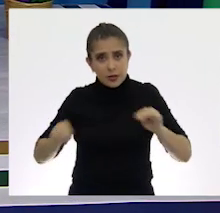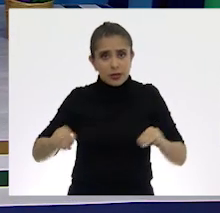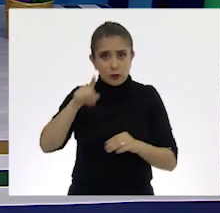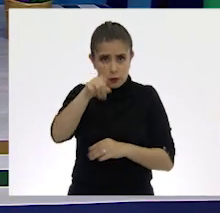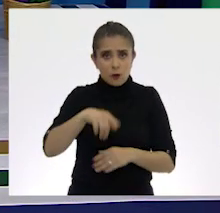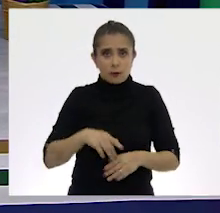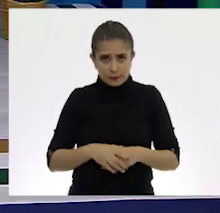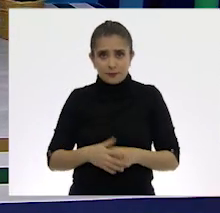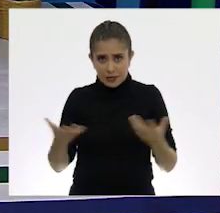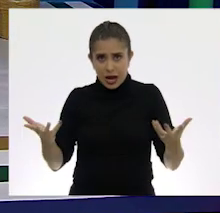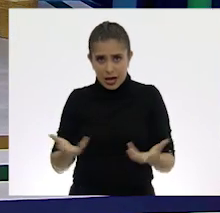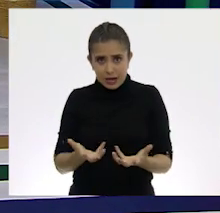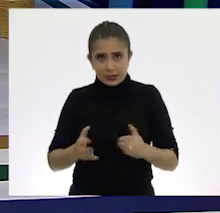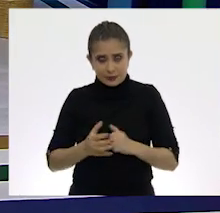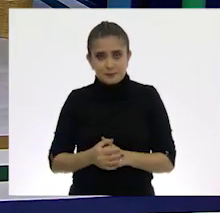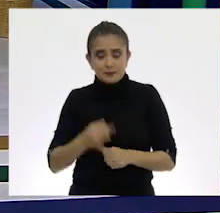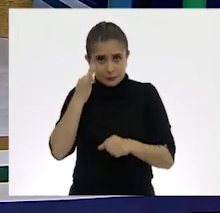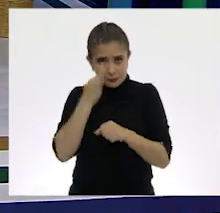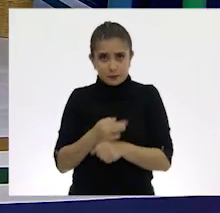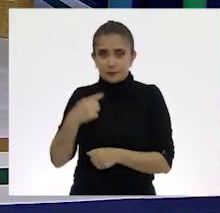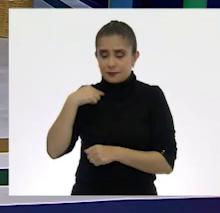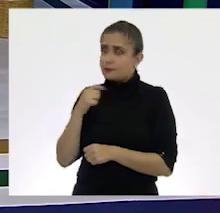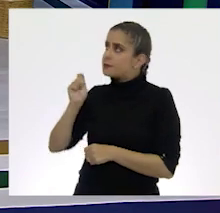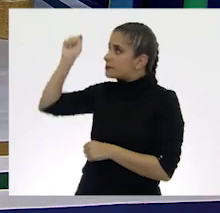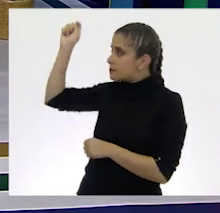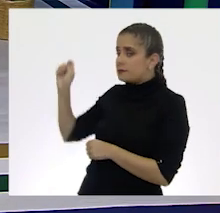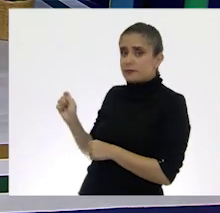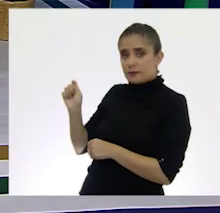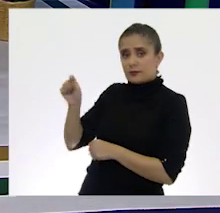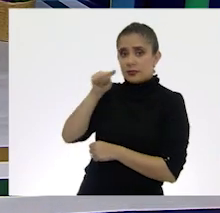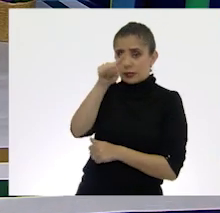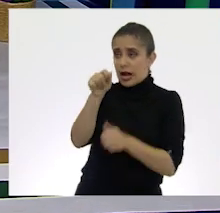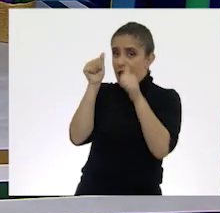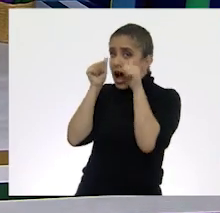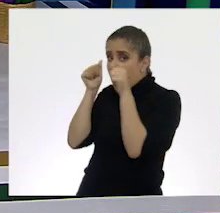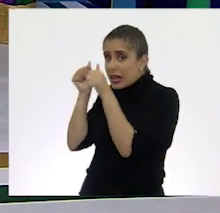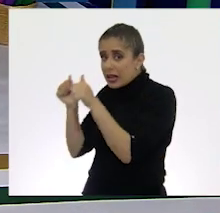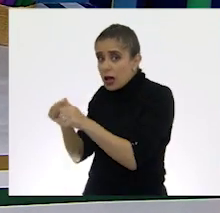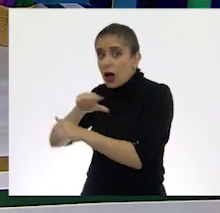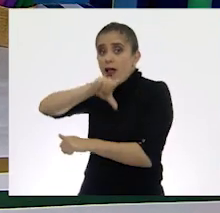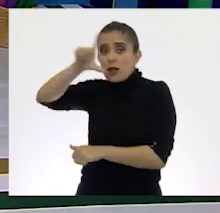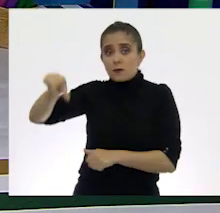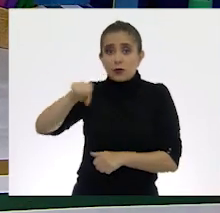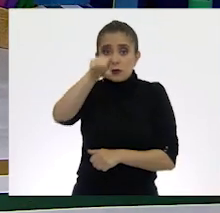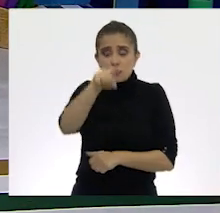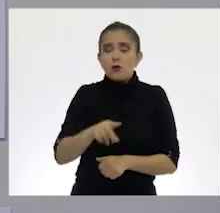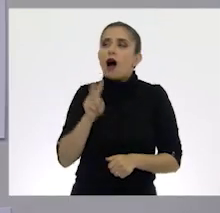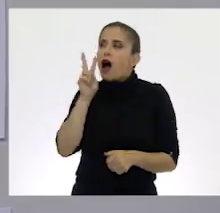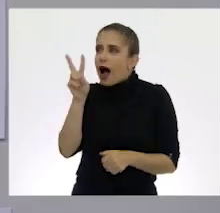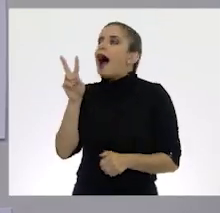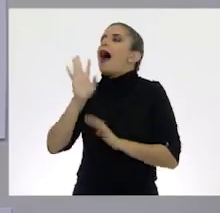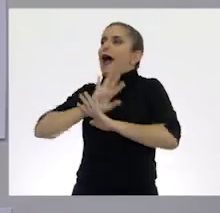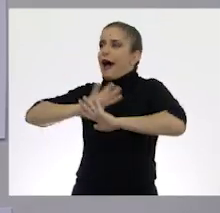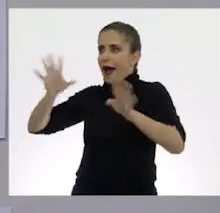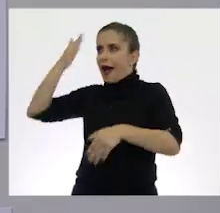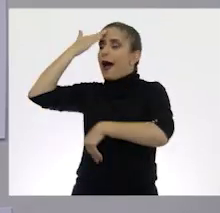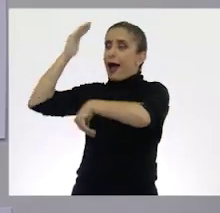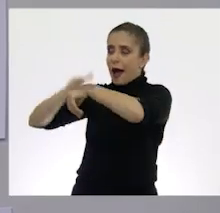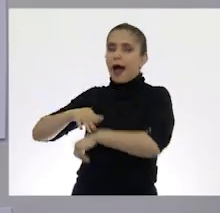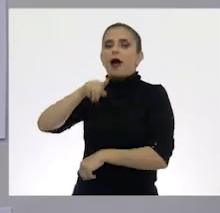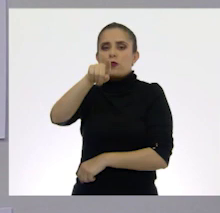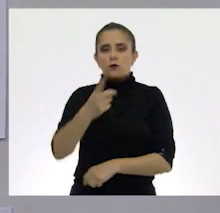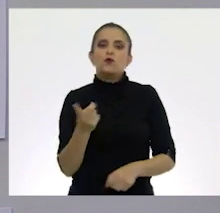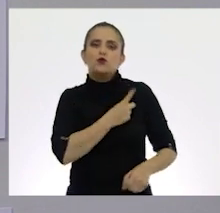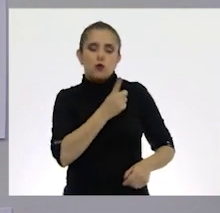vamos a trabajar aquí en el pizarrón para que lo vean con detenimiento y ustedes en casa, con mucha más calma, lo puedan